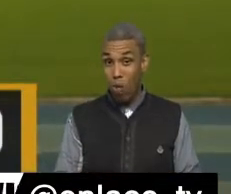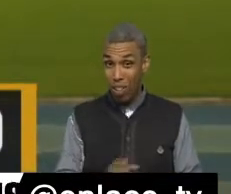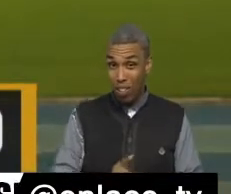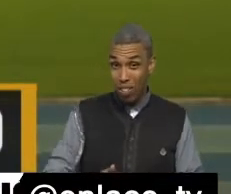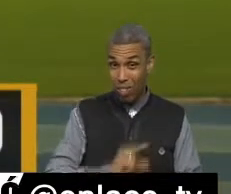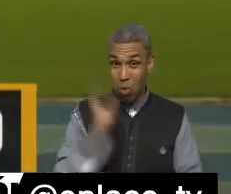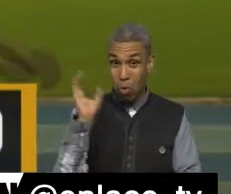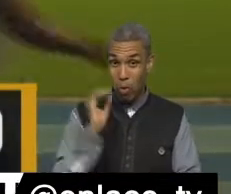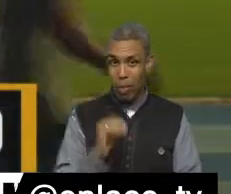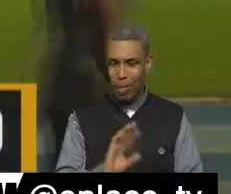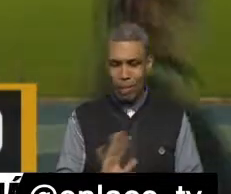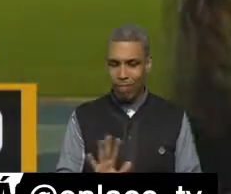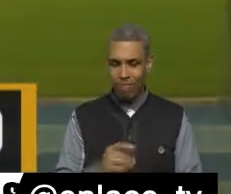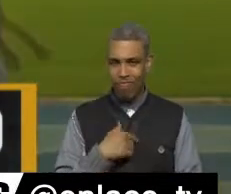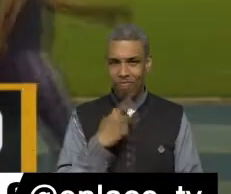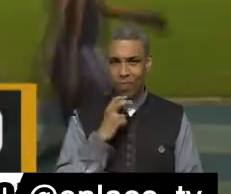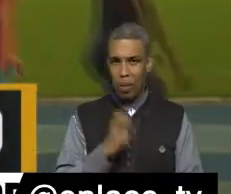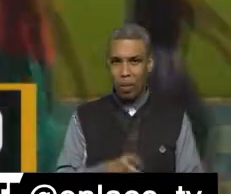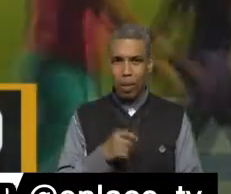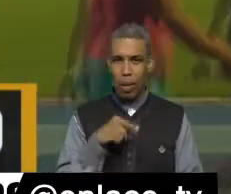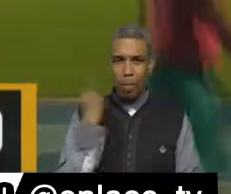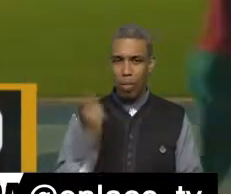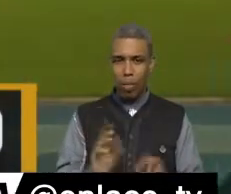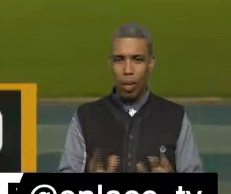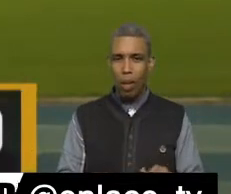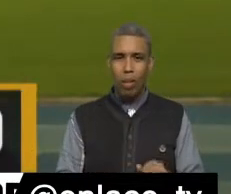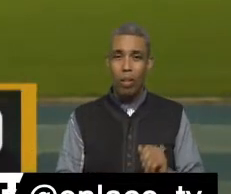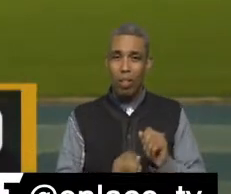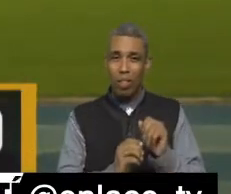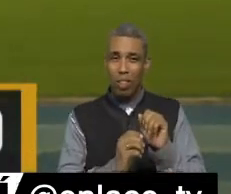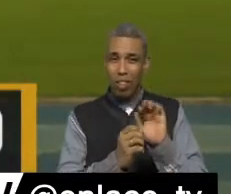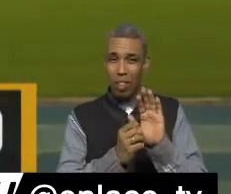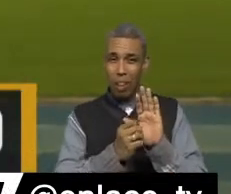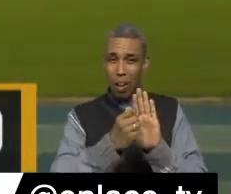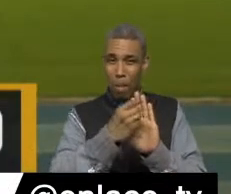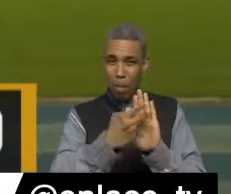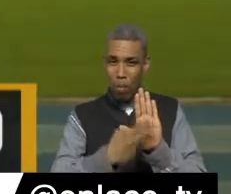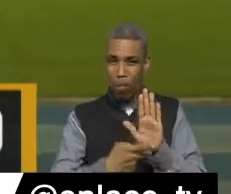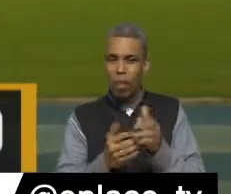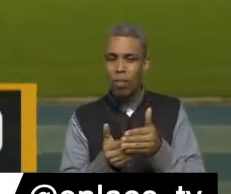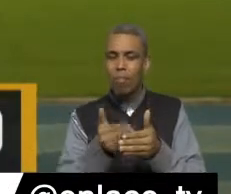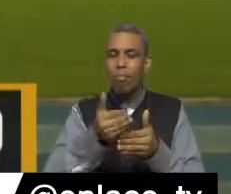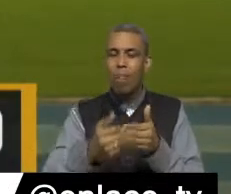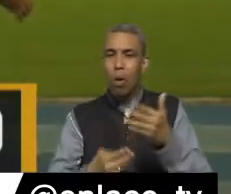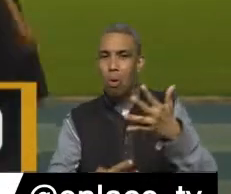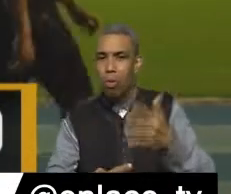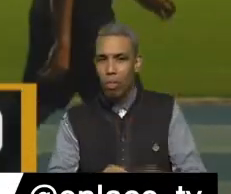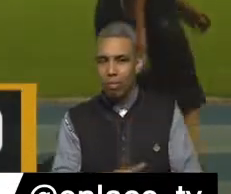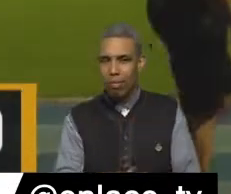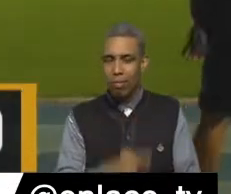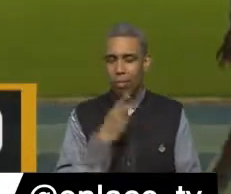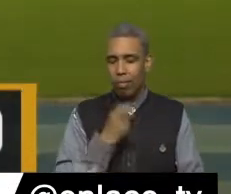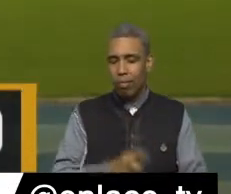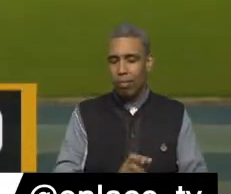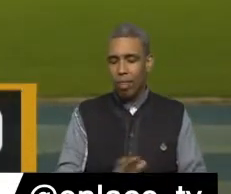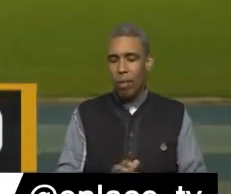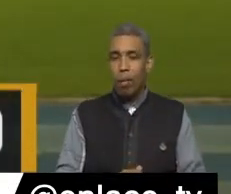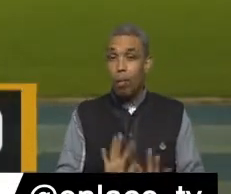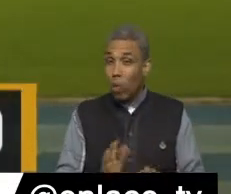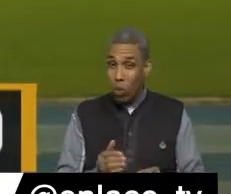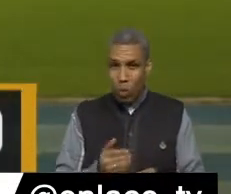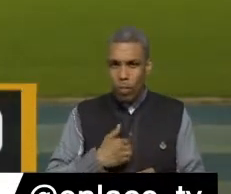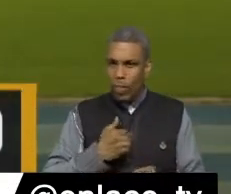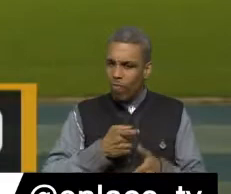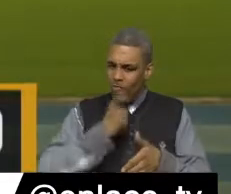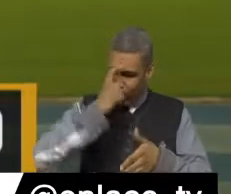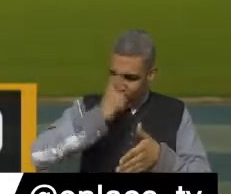bueno, pensando en lo que es a futuro y en pensando a concientizar a los jugadores de que en todo lo que se va a venir, la intención